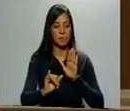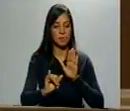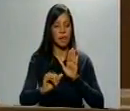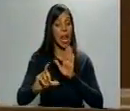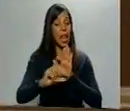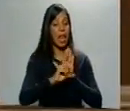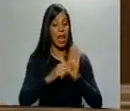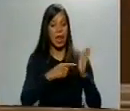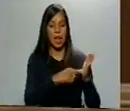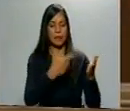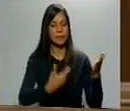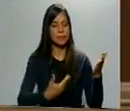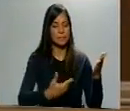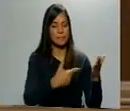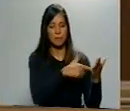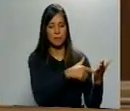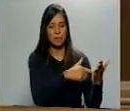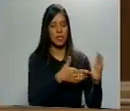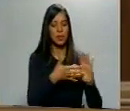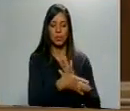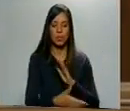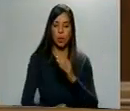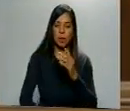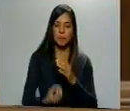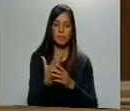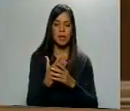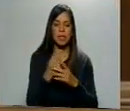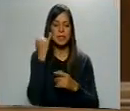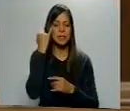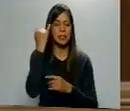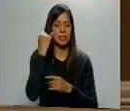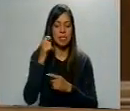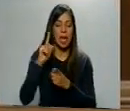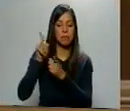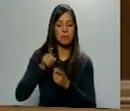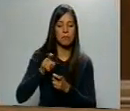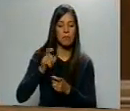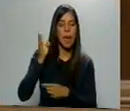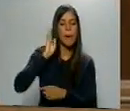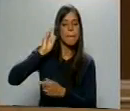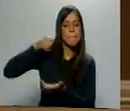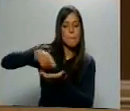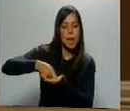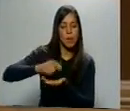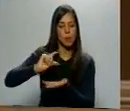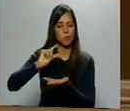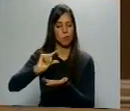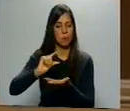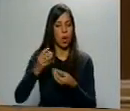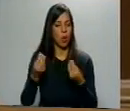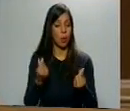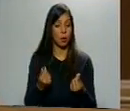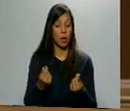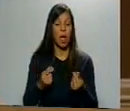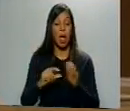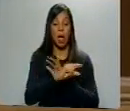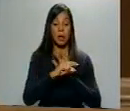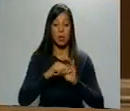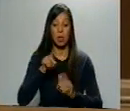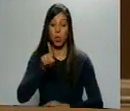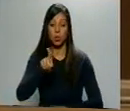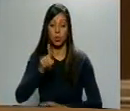ley constitucional sobre la creación de la unidad tributaria sancionatoria. Objeto, artículo